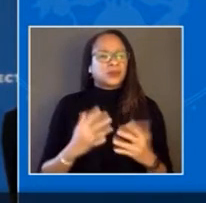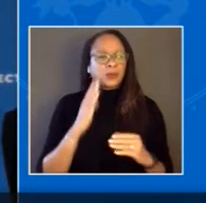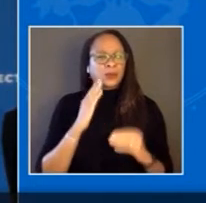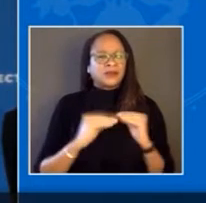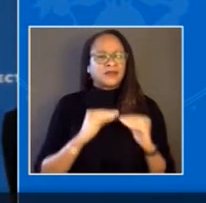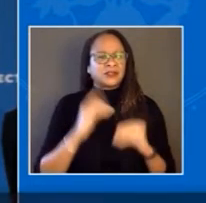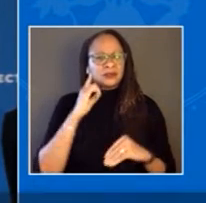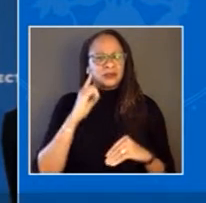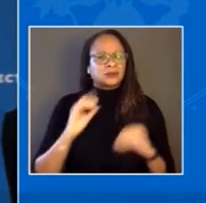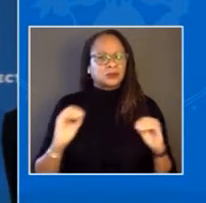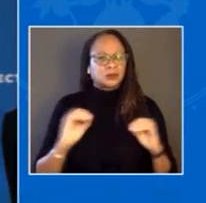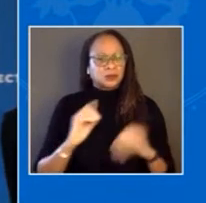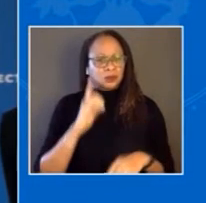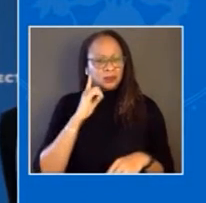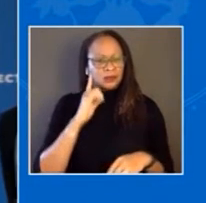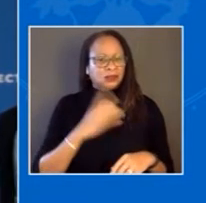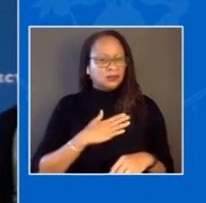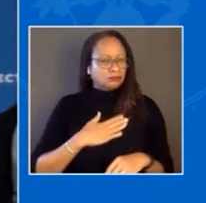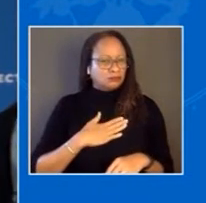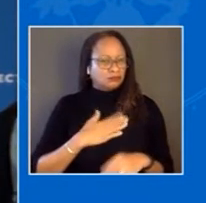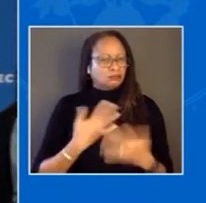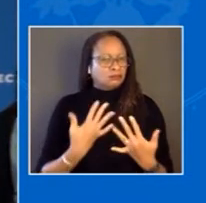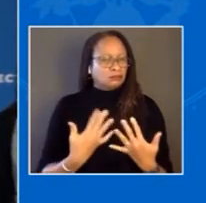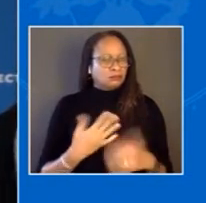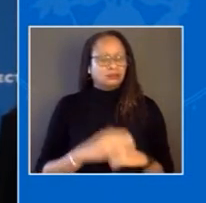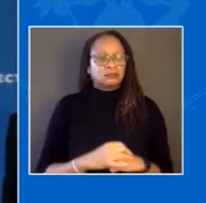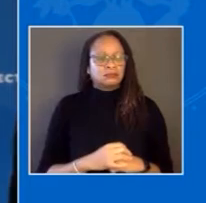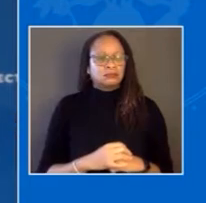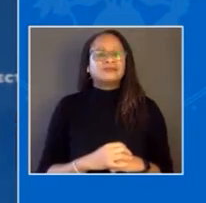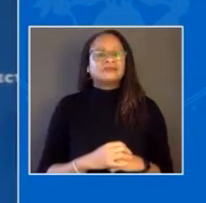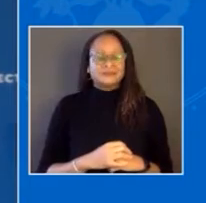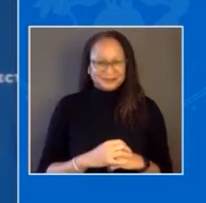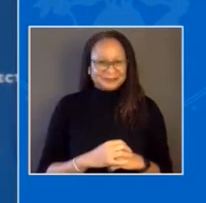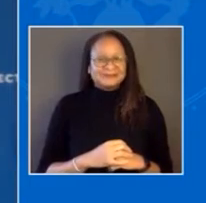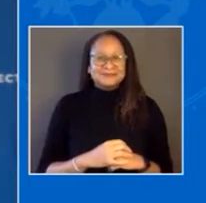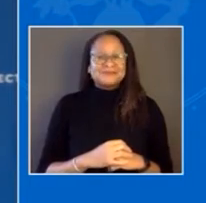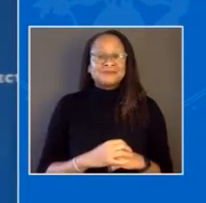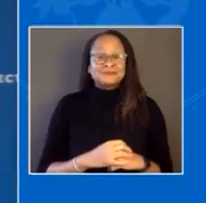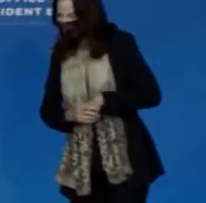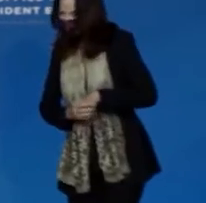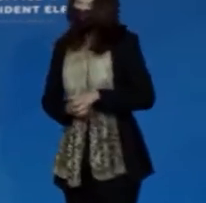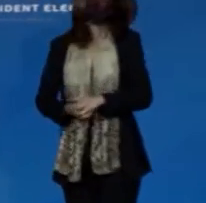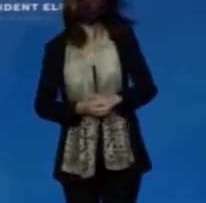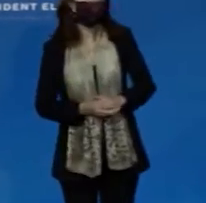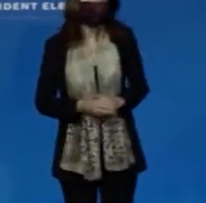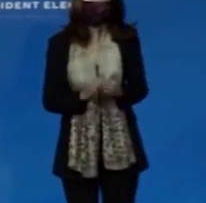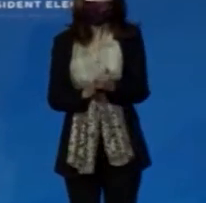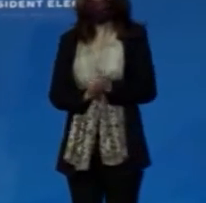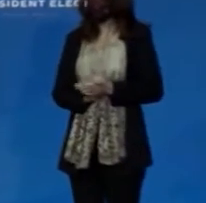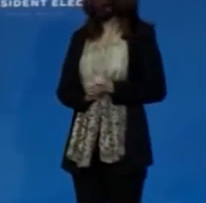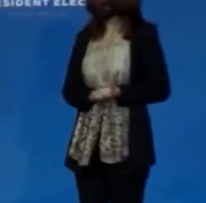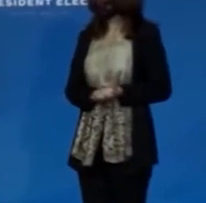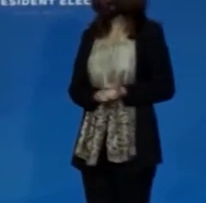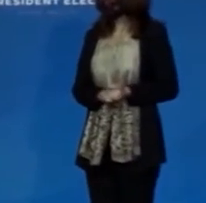y así lo ha señalado vaivén durante un acto celebrado en wilmington delaware acompañado de los